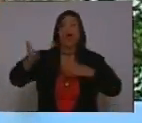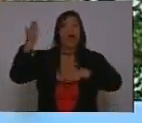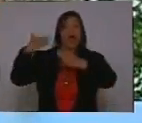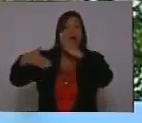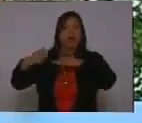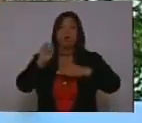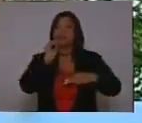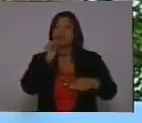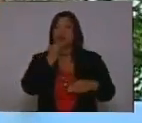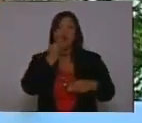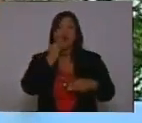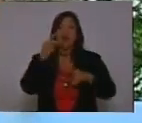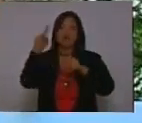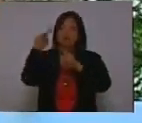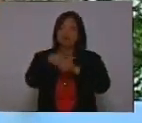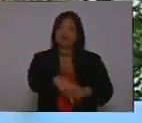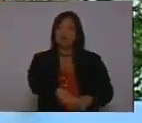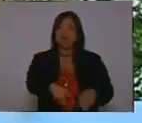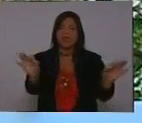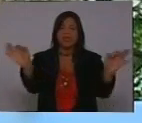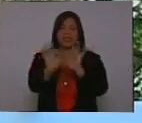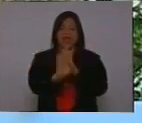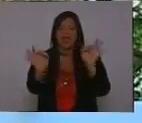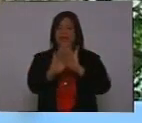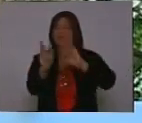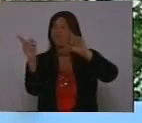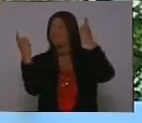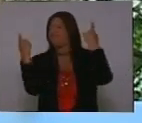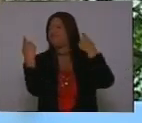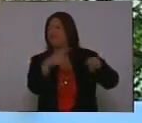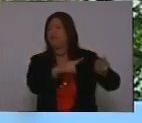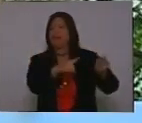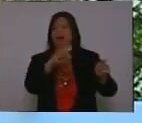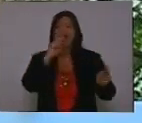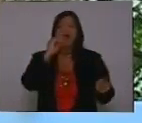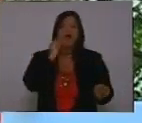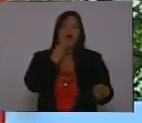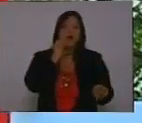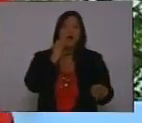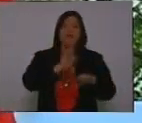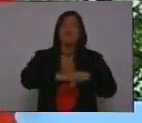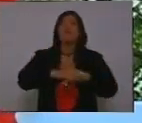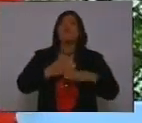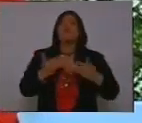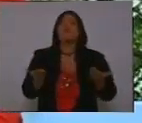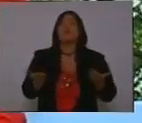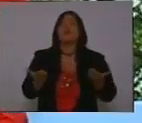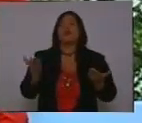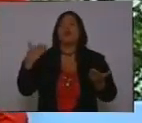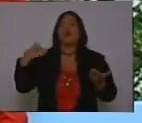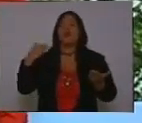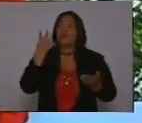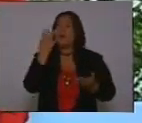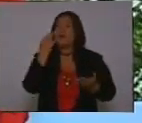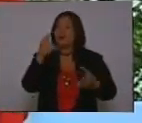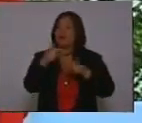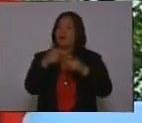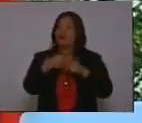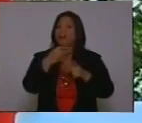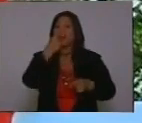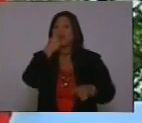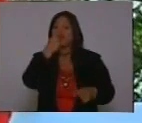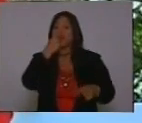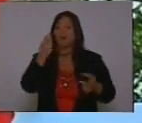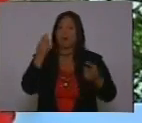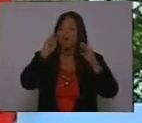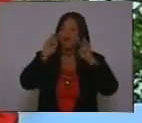era invisibilizado. Nadie quería prestarle la atención a un joven. ¿Por qué? Desde esa Cuarta República, porque veían